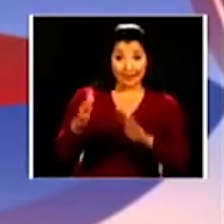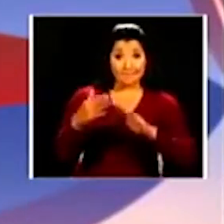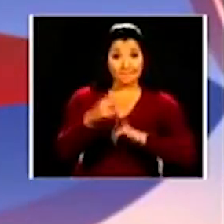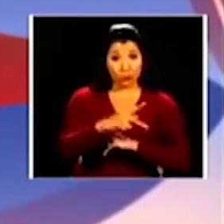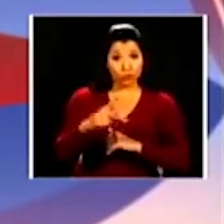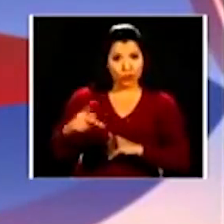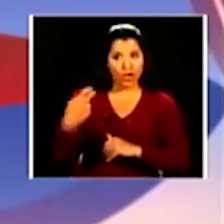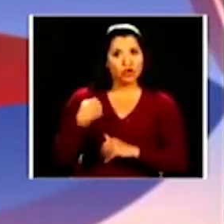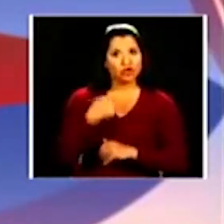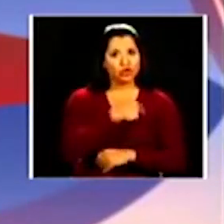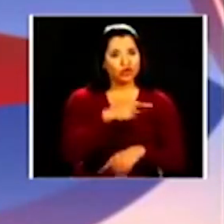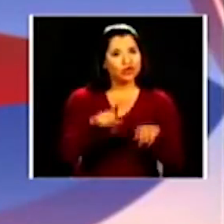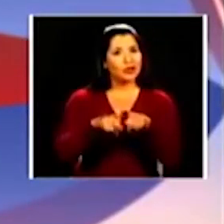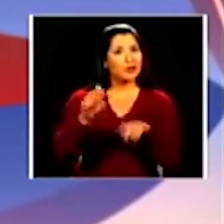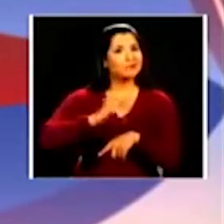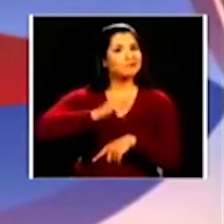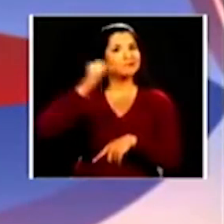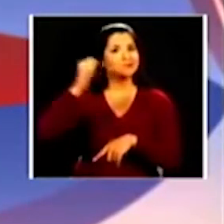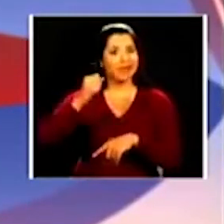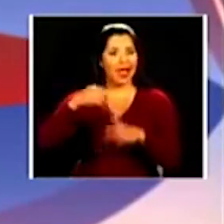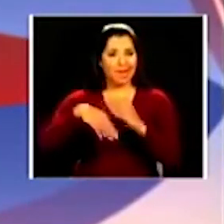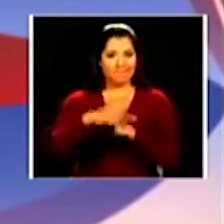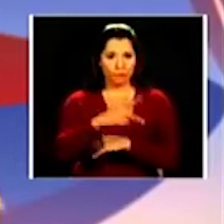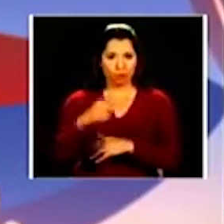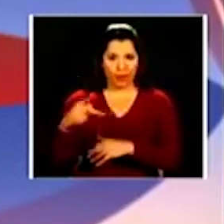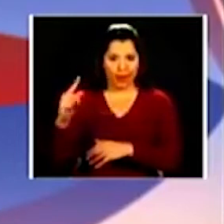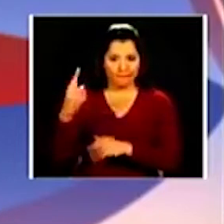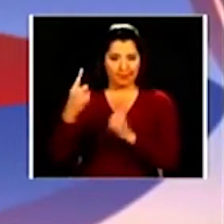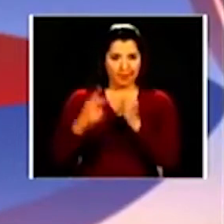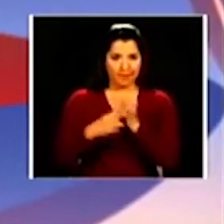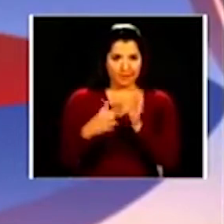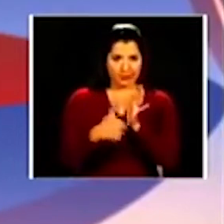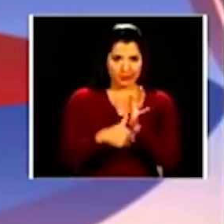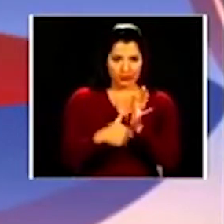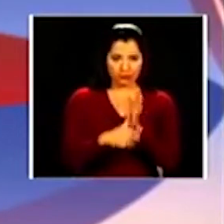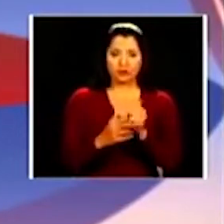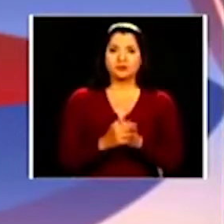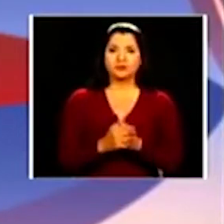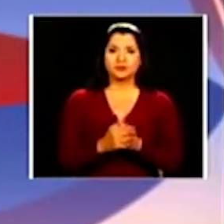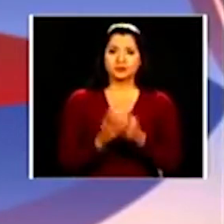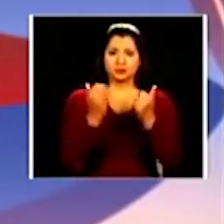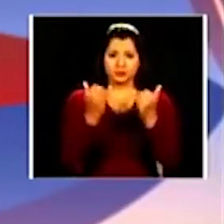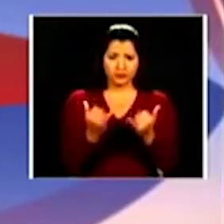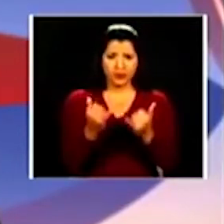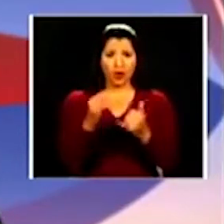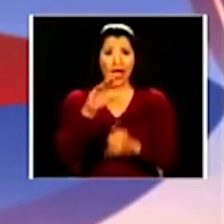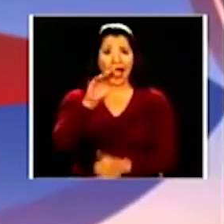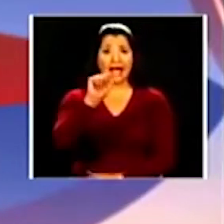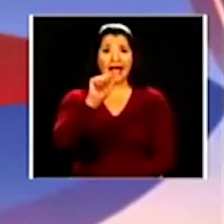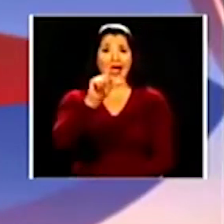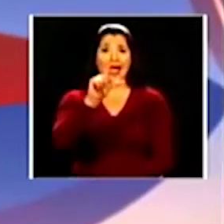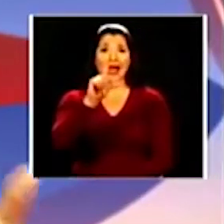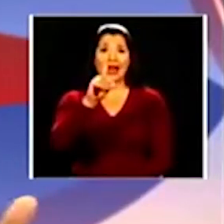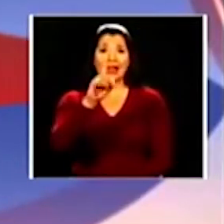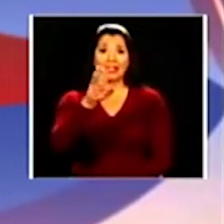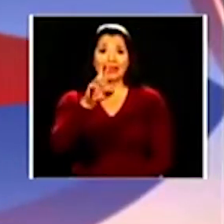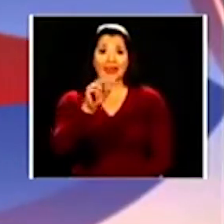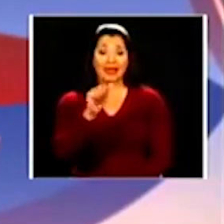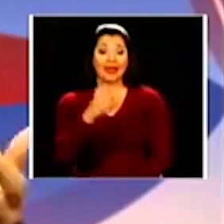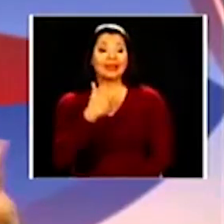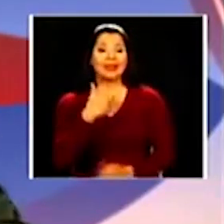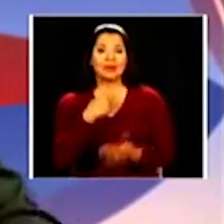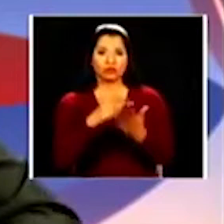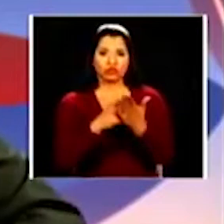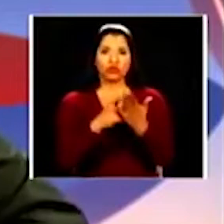triunfo contundente. Hay un proyecto de ampliación de la Sociedad Portuaria de Caldera, un proyecto que requiere ampliar la concesión